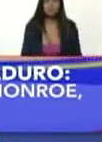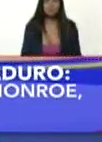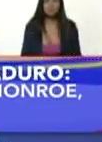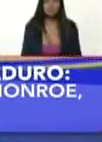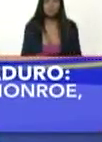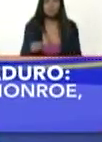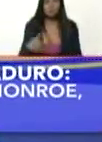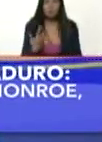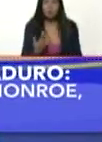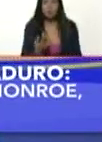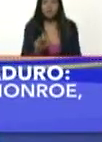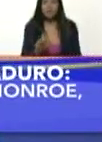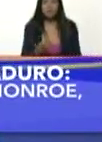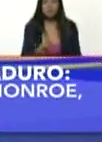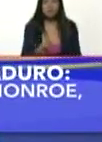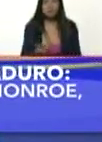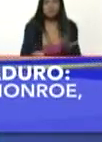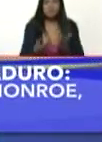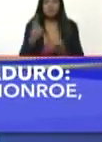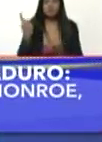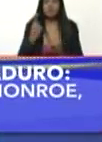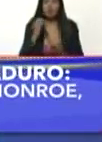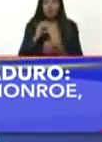Puede ser individual o colectivo.